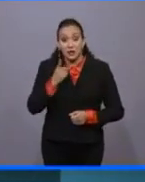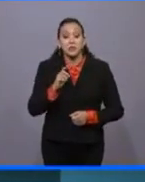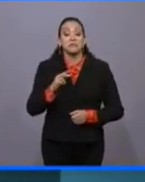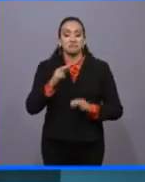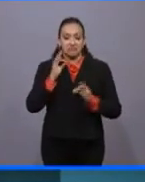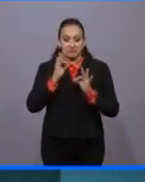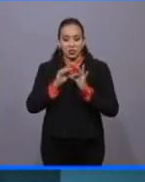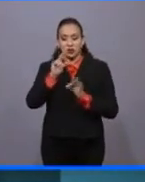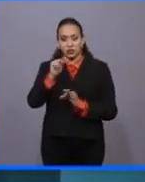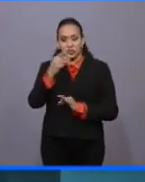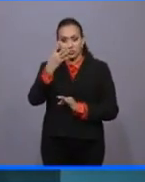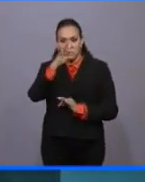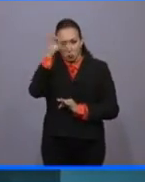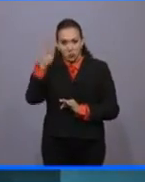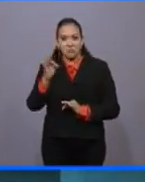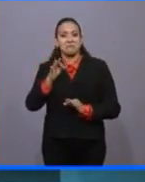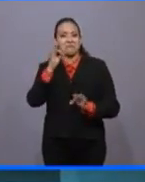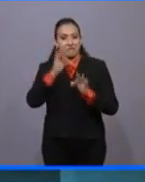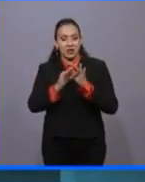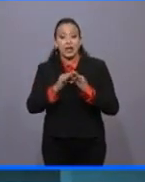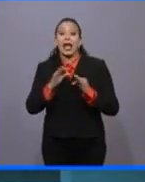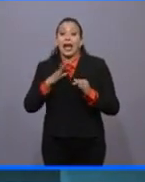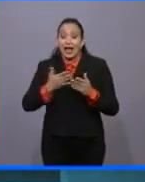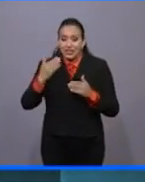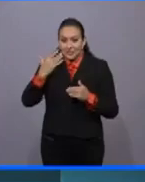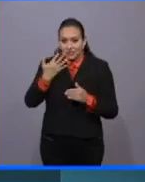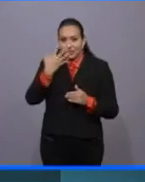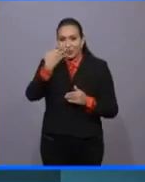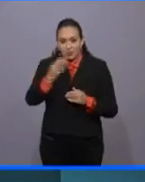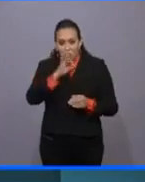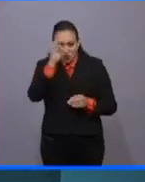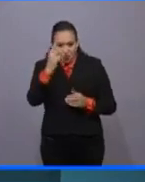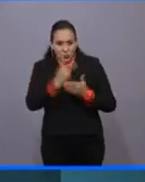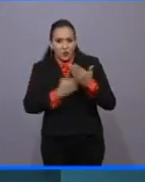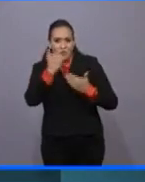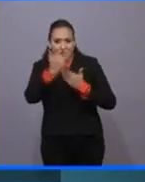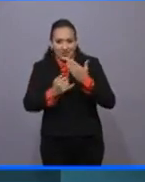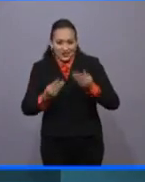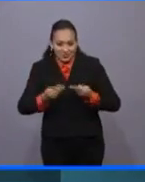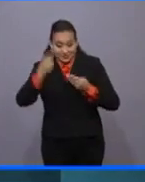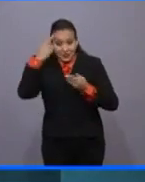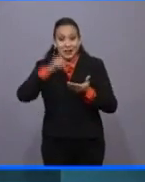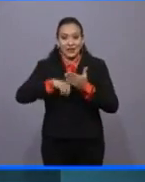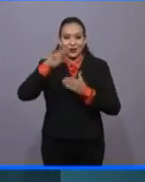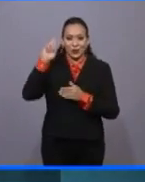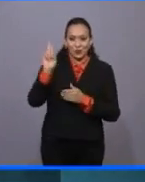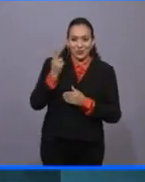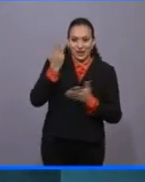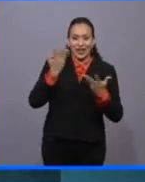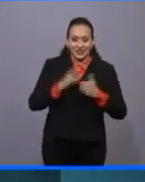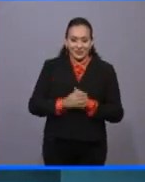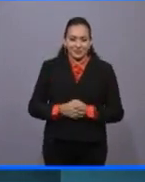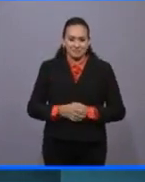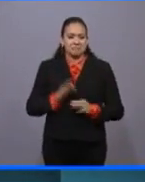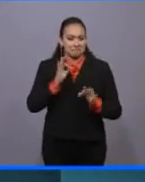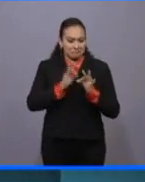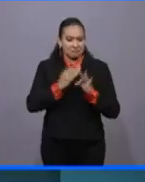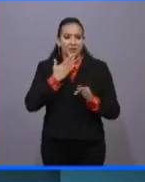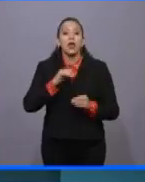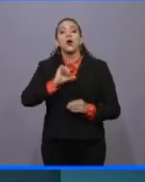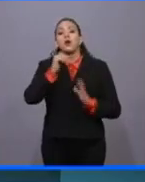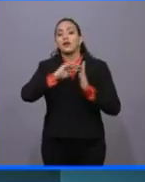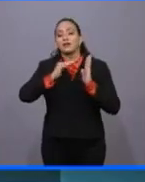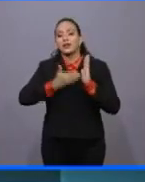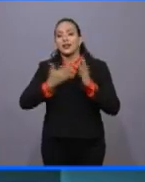con 84% de los 54 proyectos del Plan de Desarrollo Institucional. Entre otras estrategias,